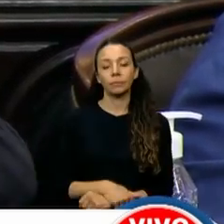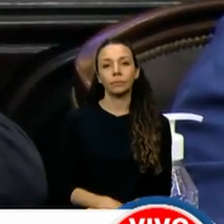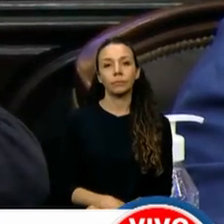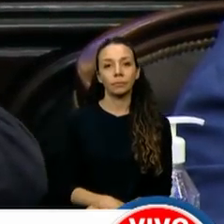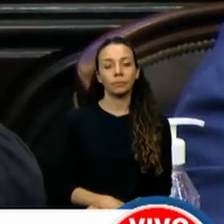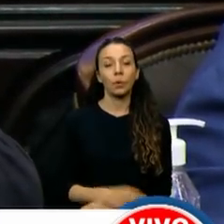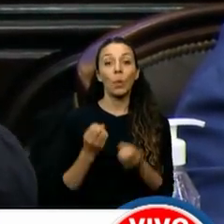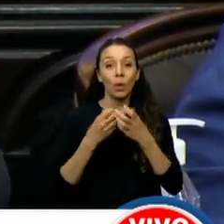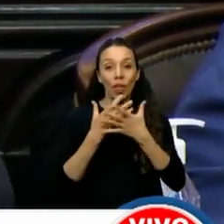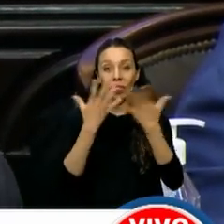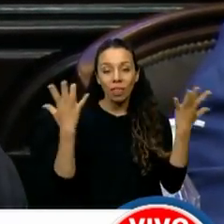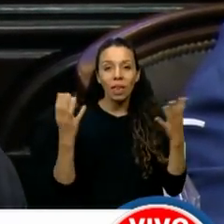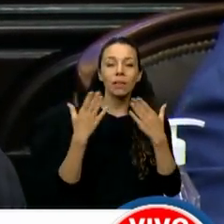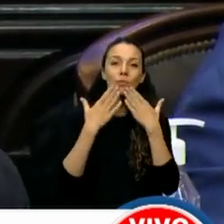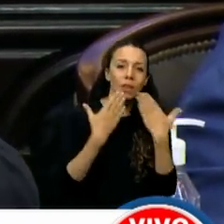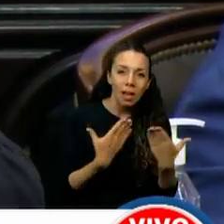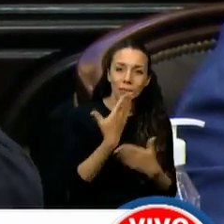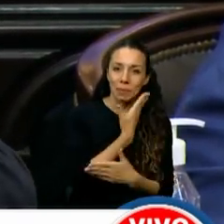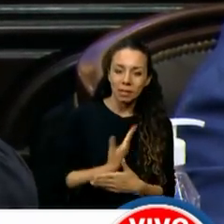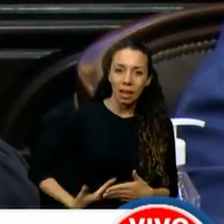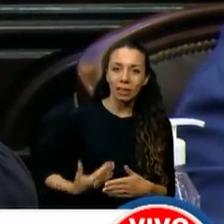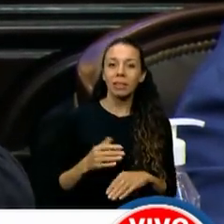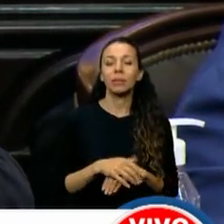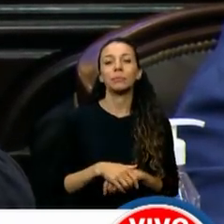muy buenos días muchas gracias señor presidente